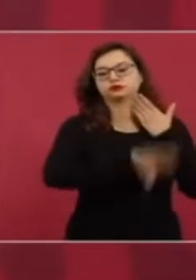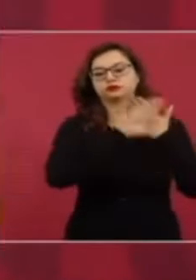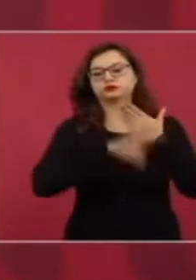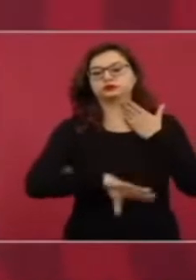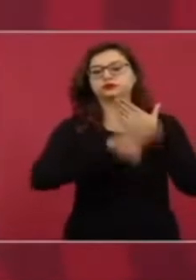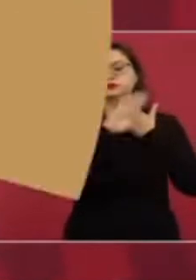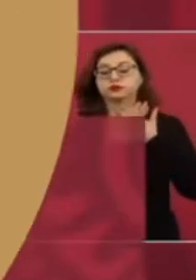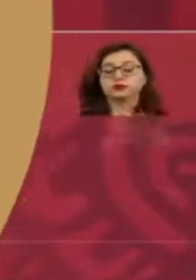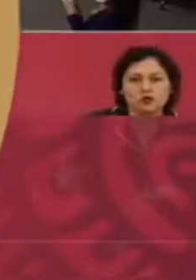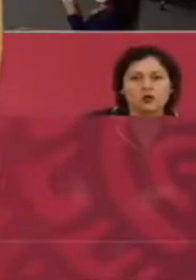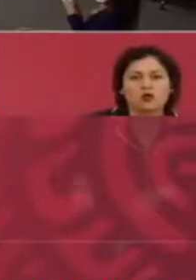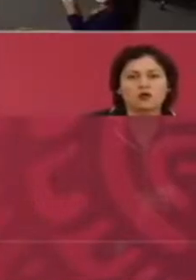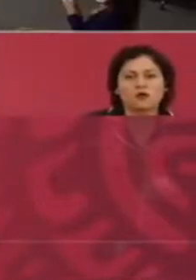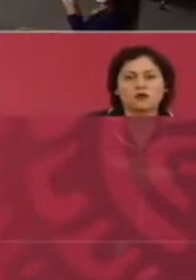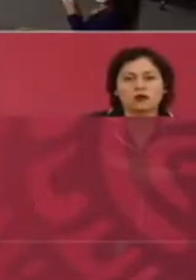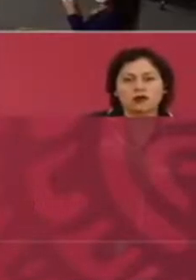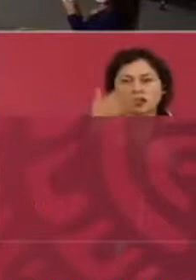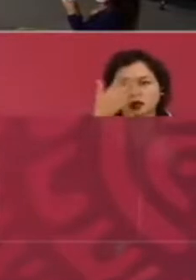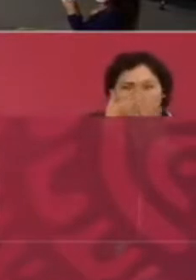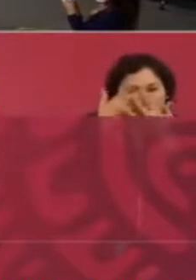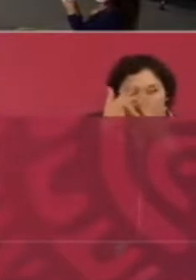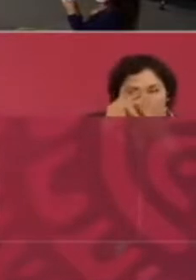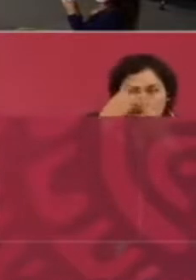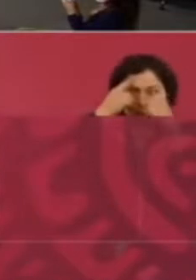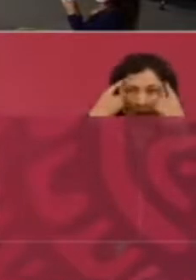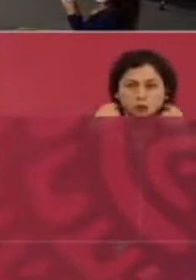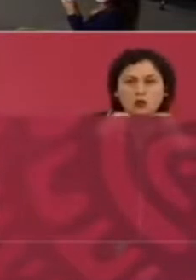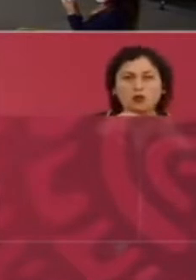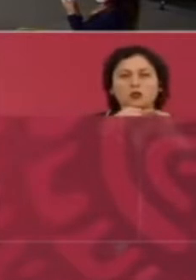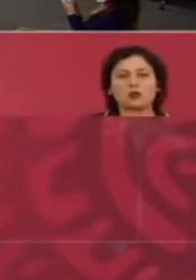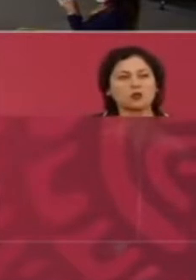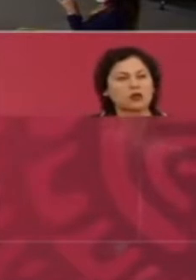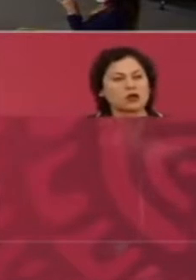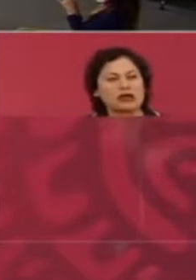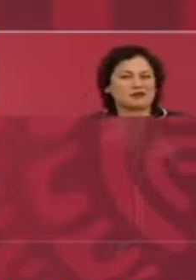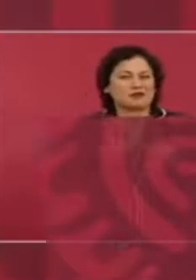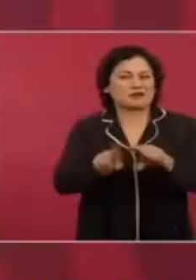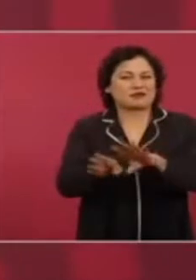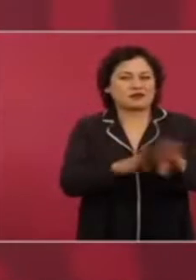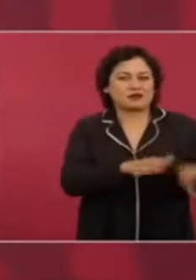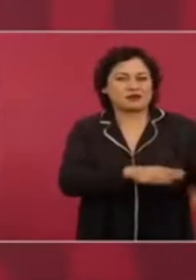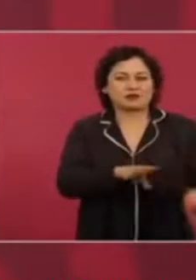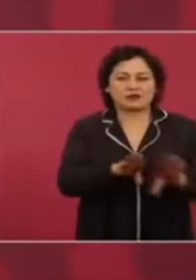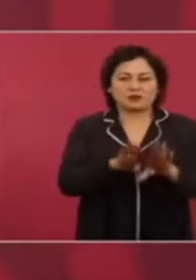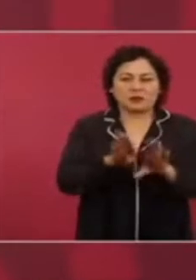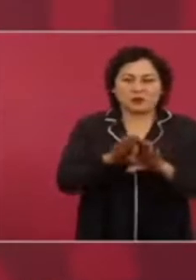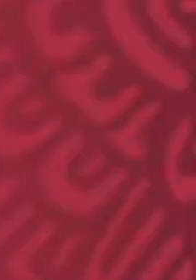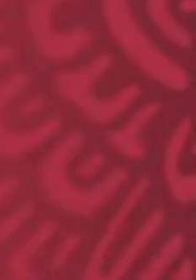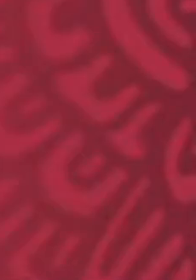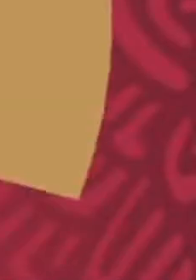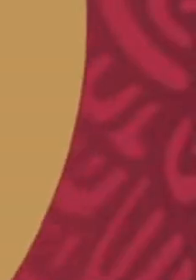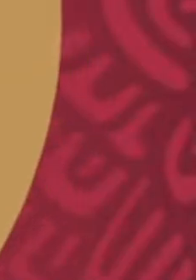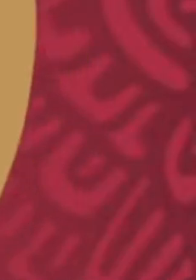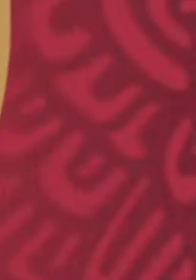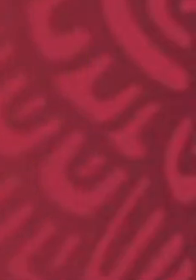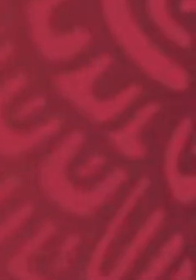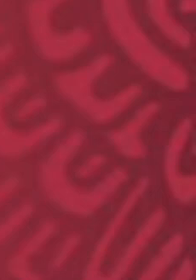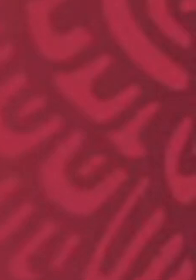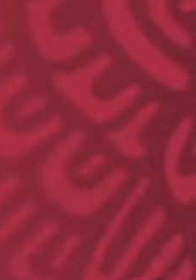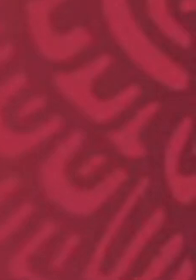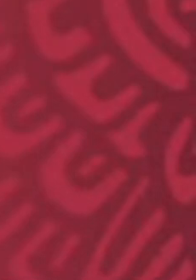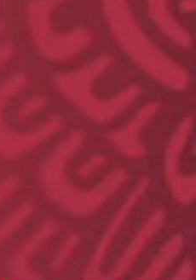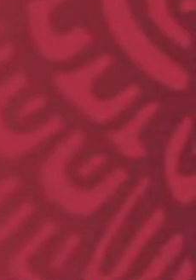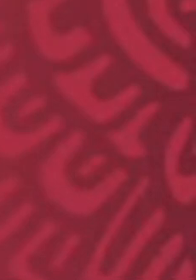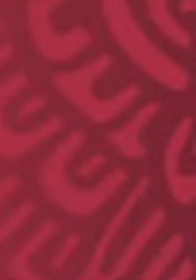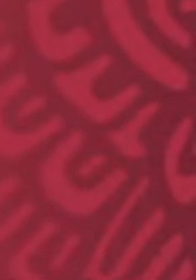niños con cáncer. El presidente de la República afirmó que no habrá impunidad ante los casos de asesinatos de